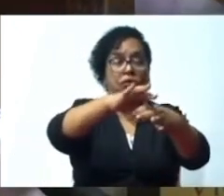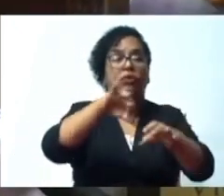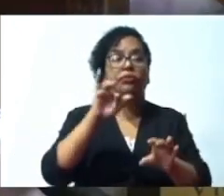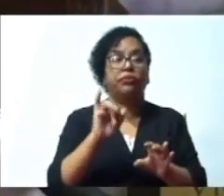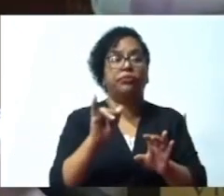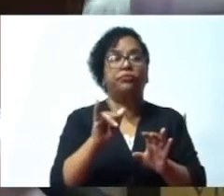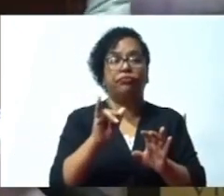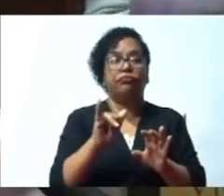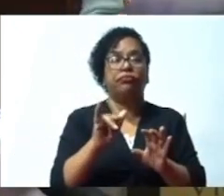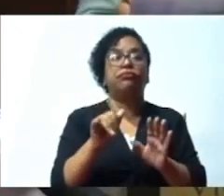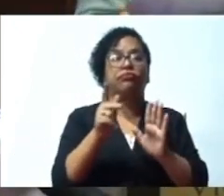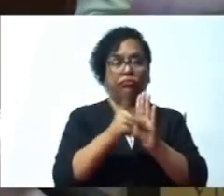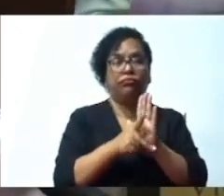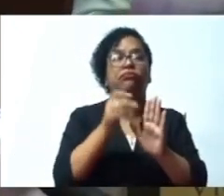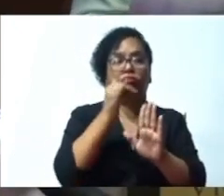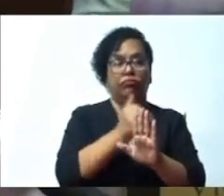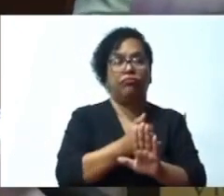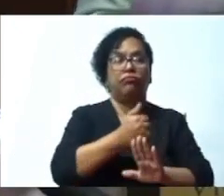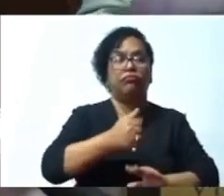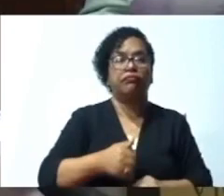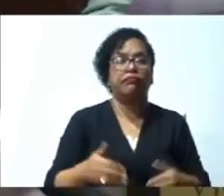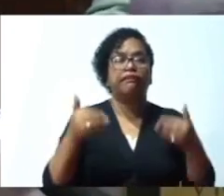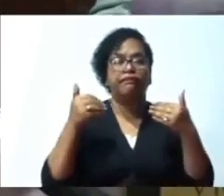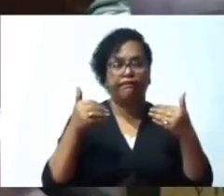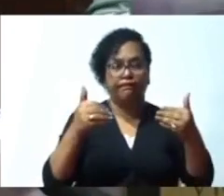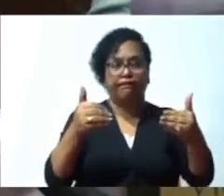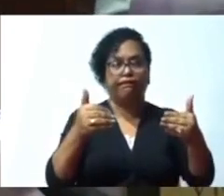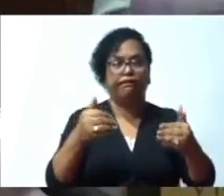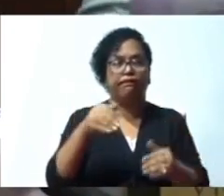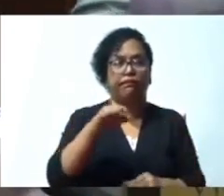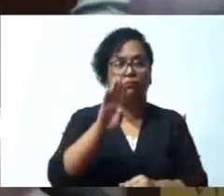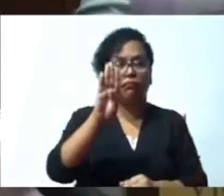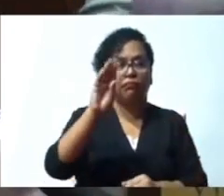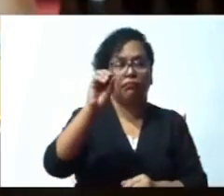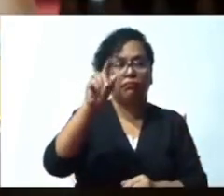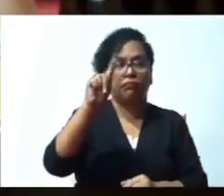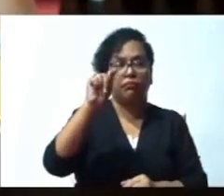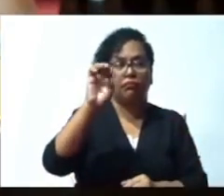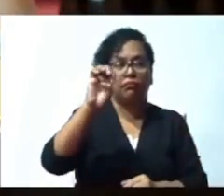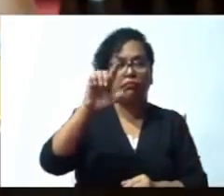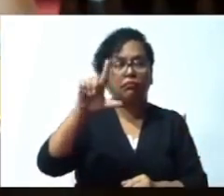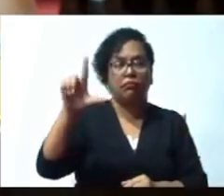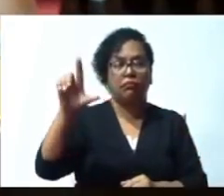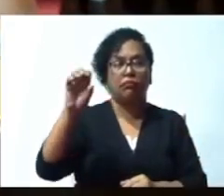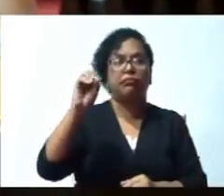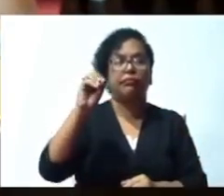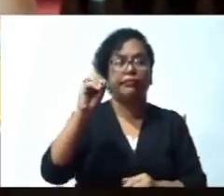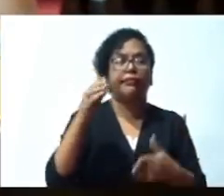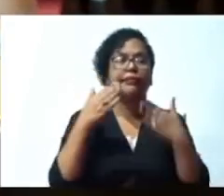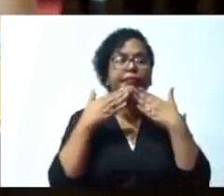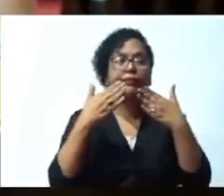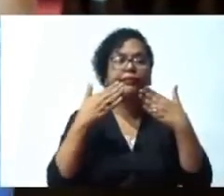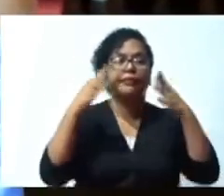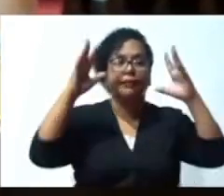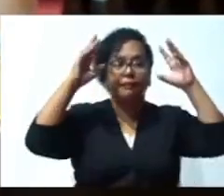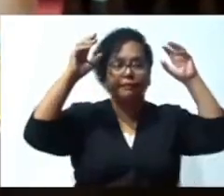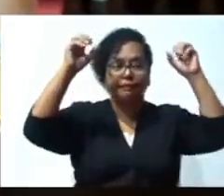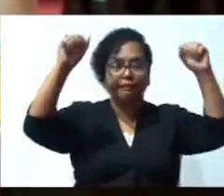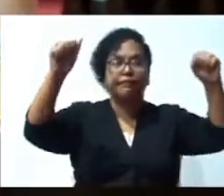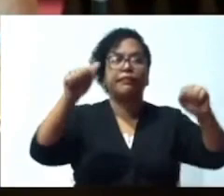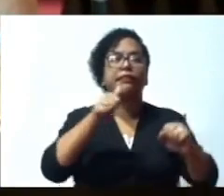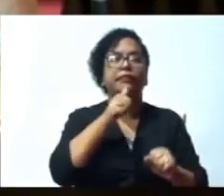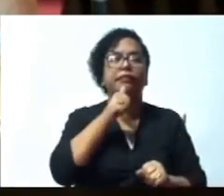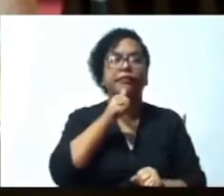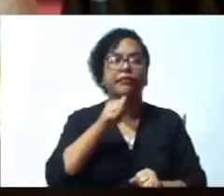este importantísimo proyecto adelante Pedro botello Muchas gracias presidente Alfredo Pacheco